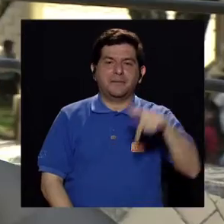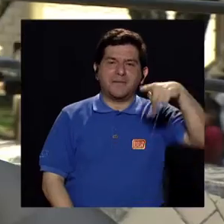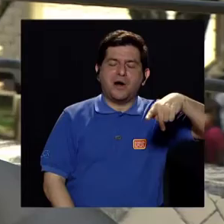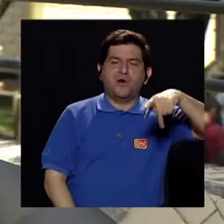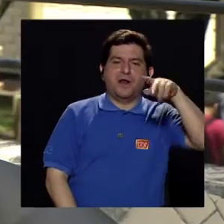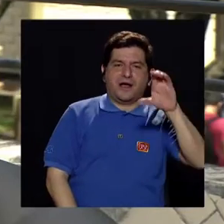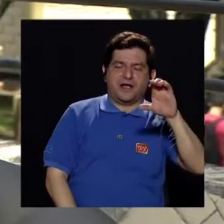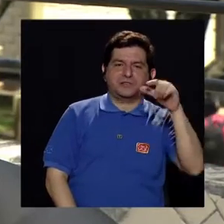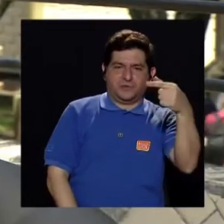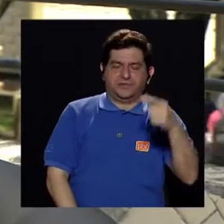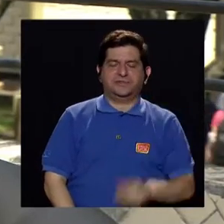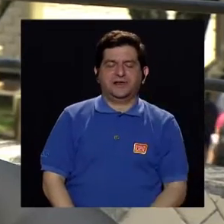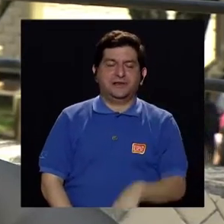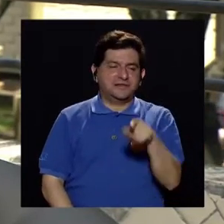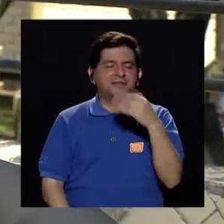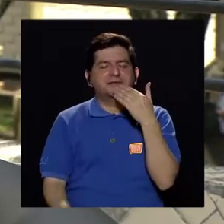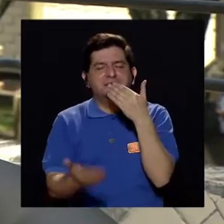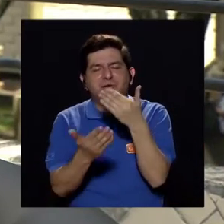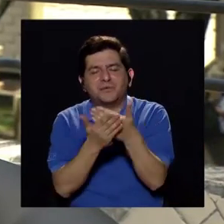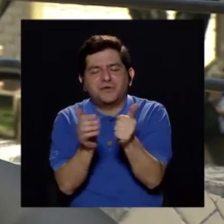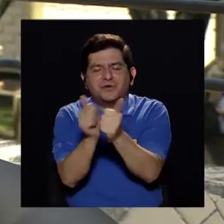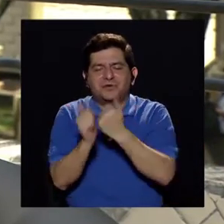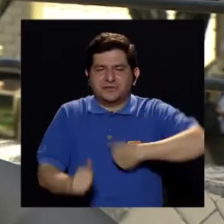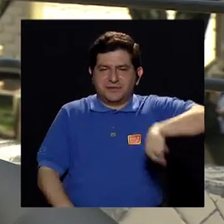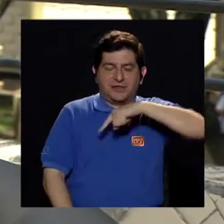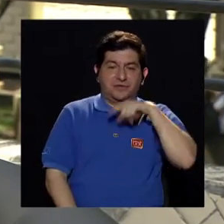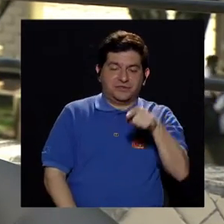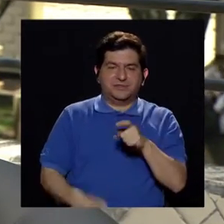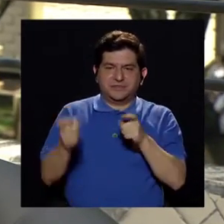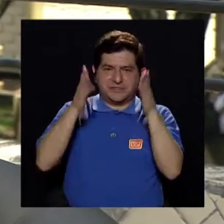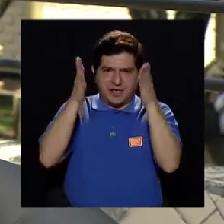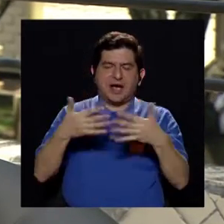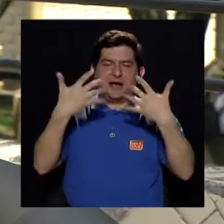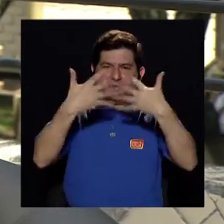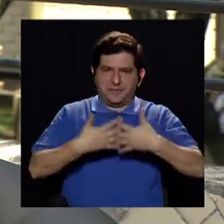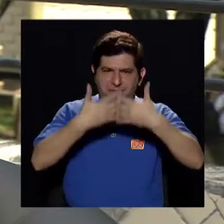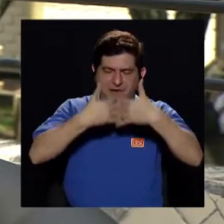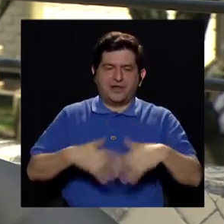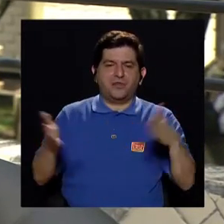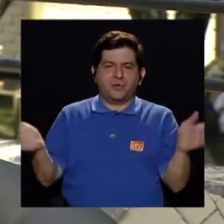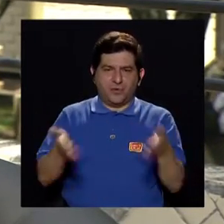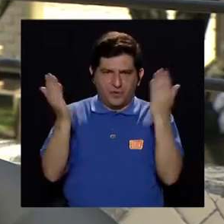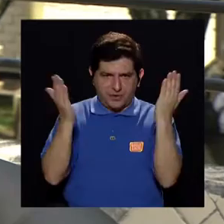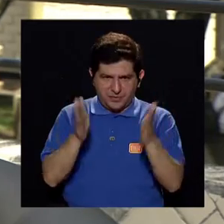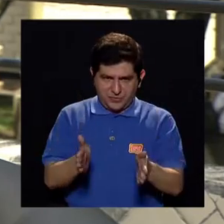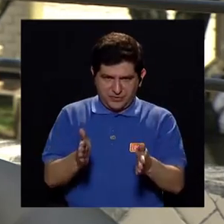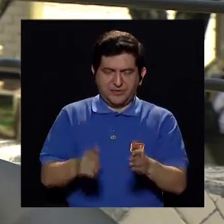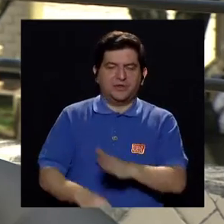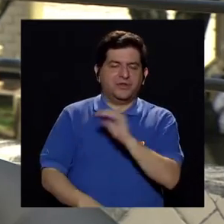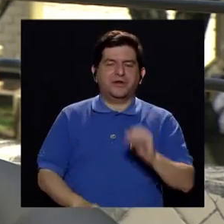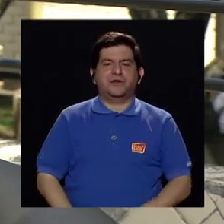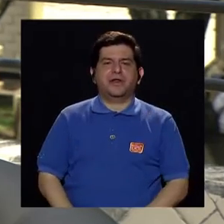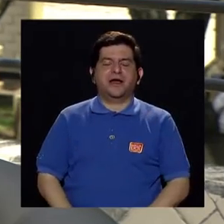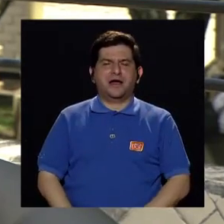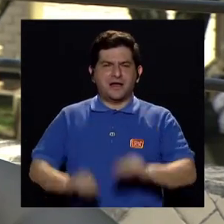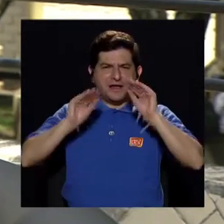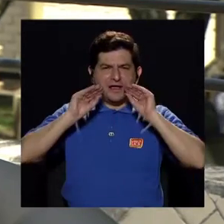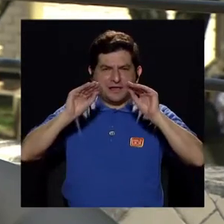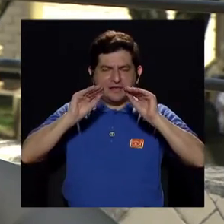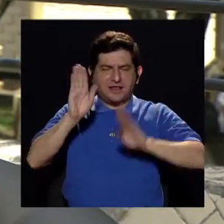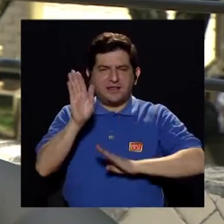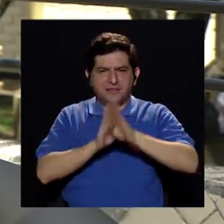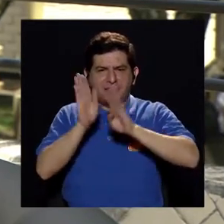Paola Castro González, que muy gentilmente nos acompaña. Paola es administradora de empresas, motivadora e instructora también